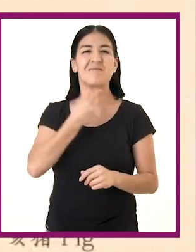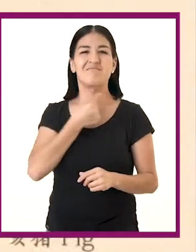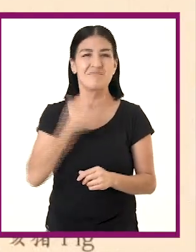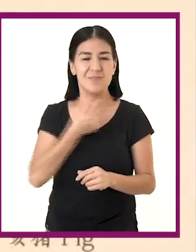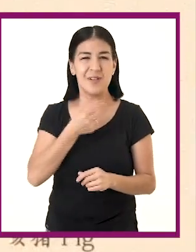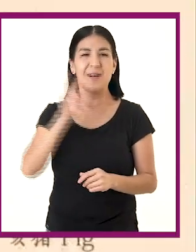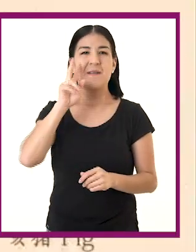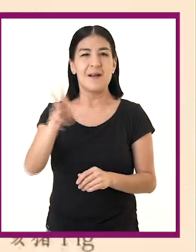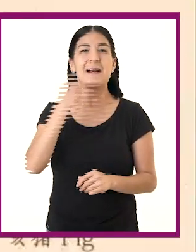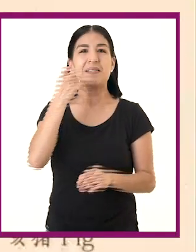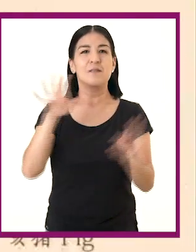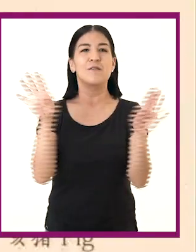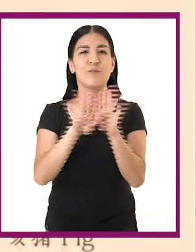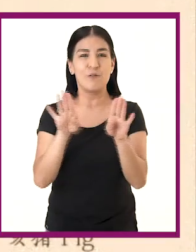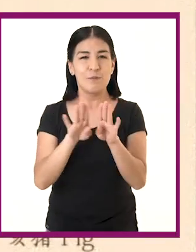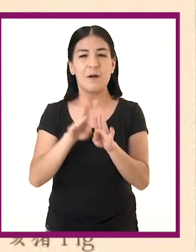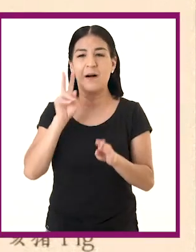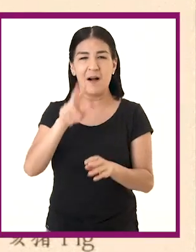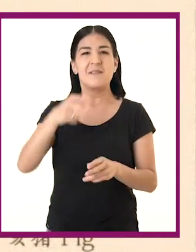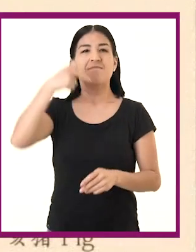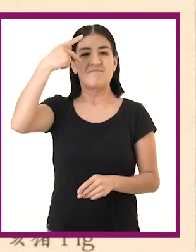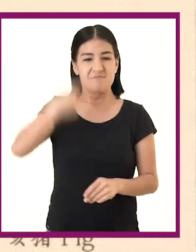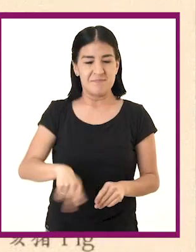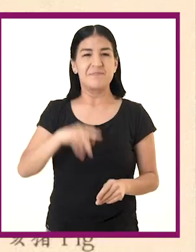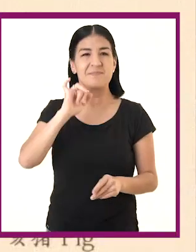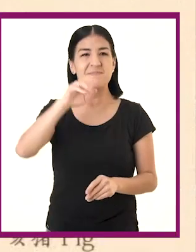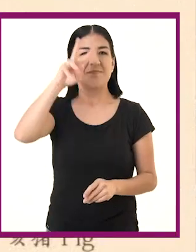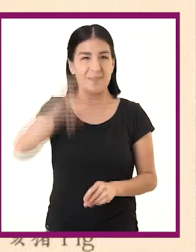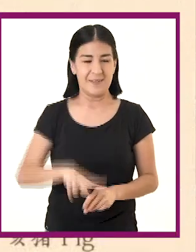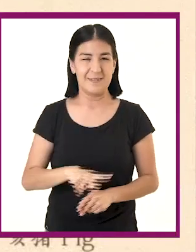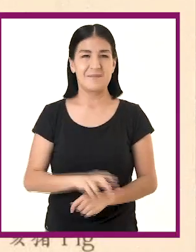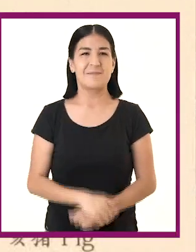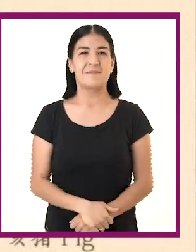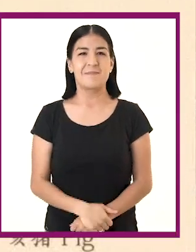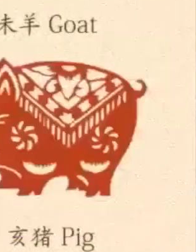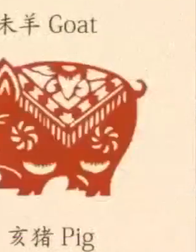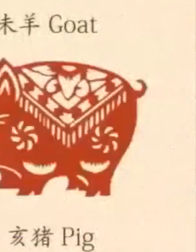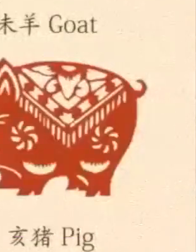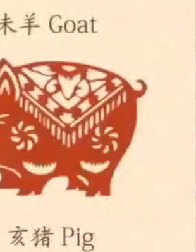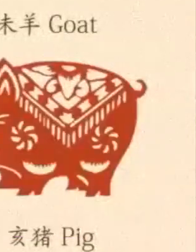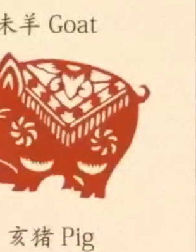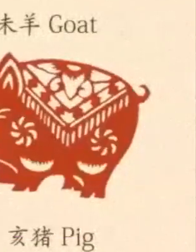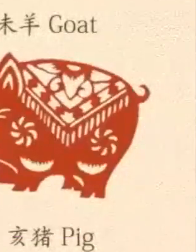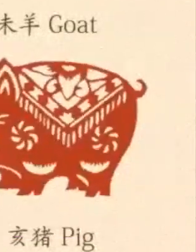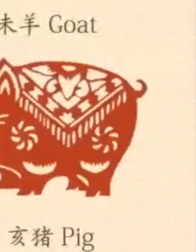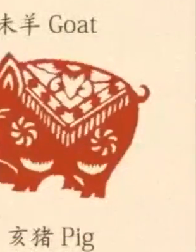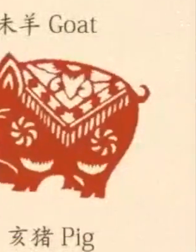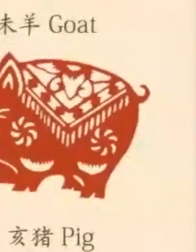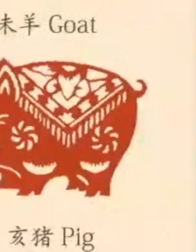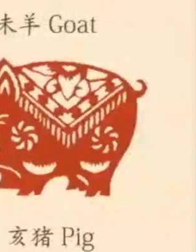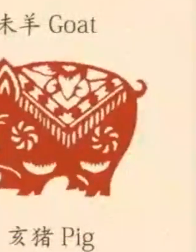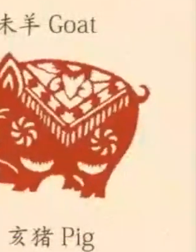este artista piensa que realmente el zodiaco ha perdido su significado simbólico en la actualidad.